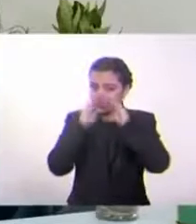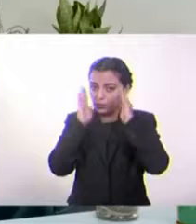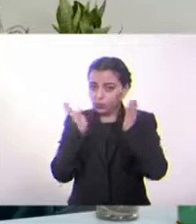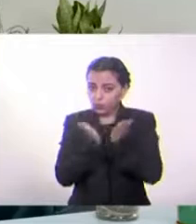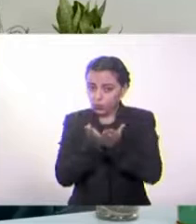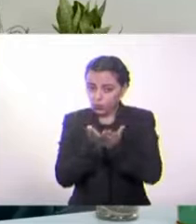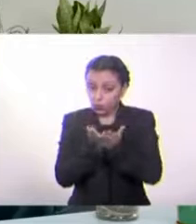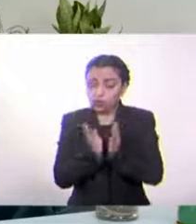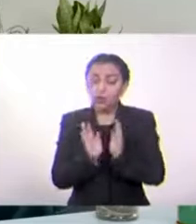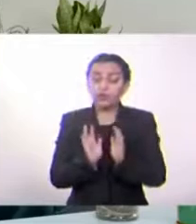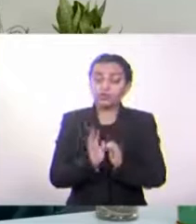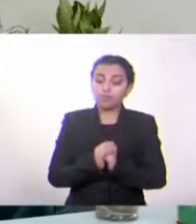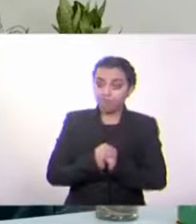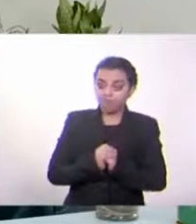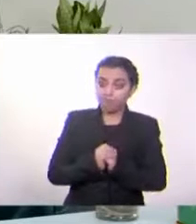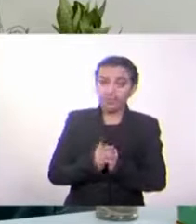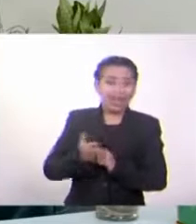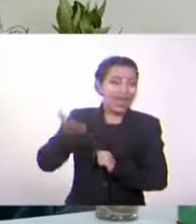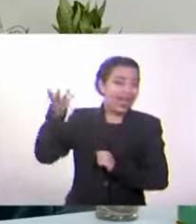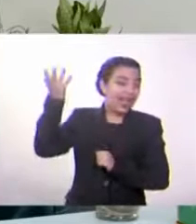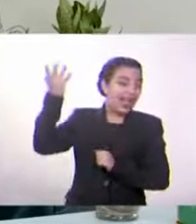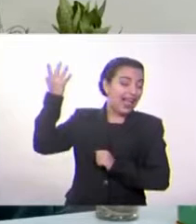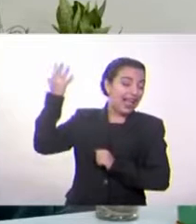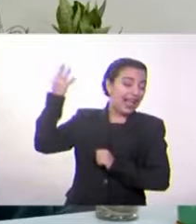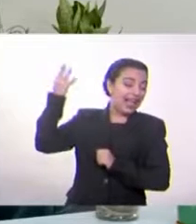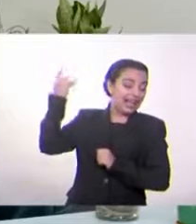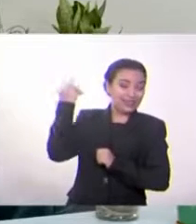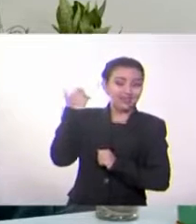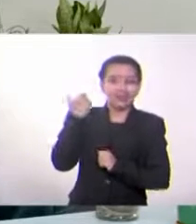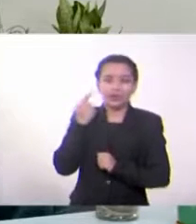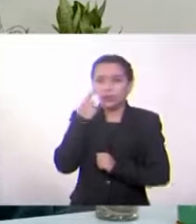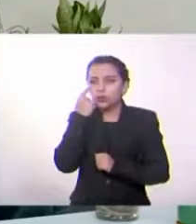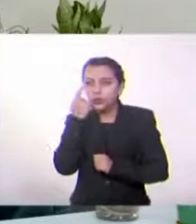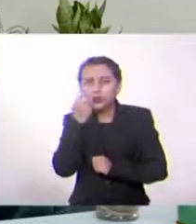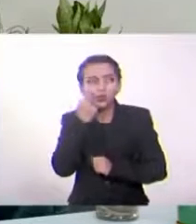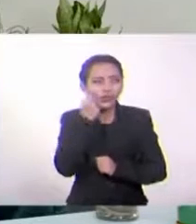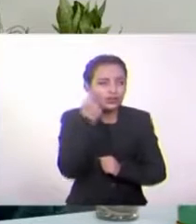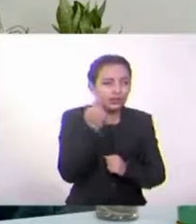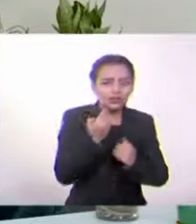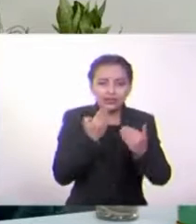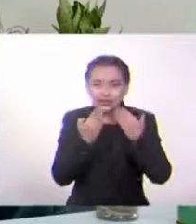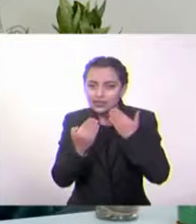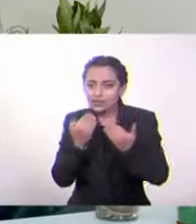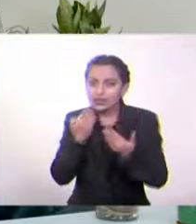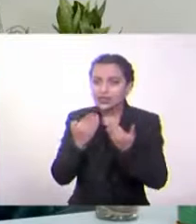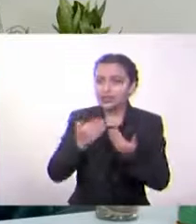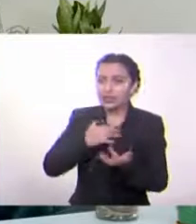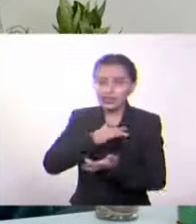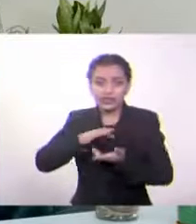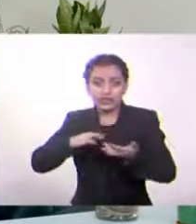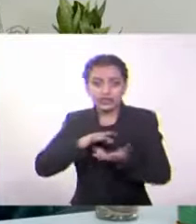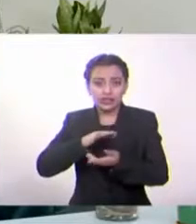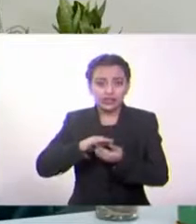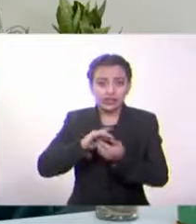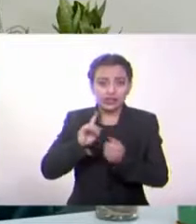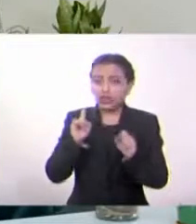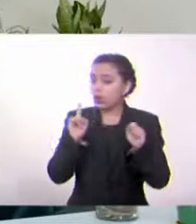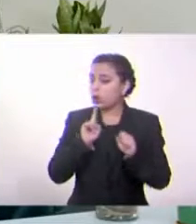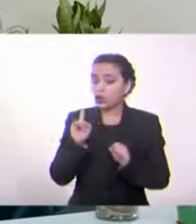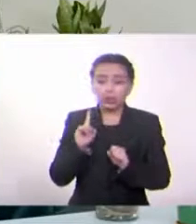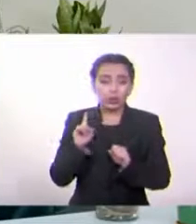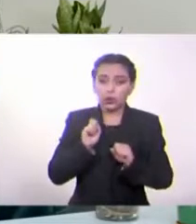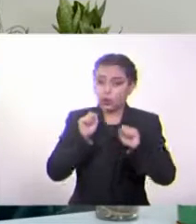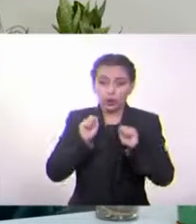y las mujeres de la antigüedad buscaban una explicación, y como la ciencia todavía no daba sus primeros